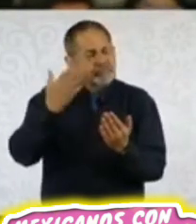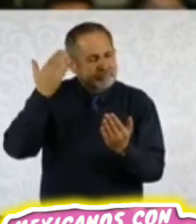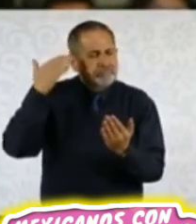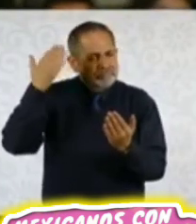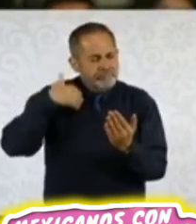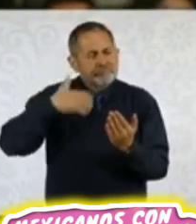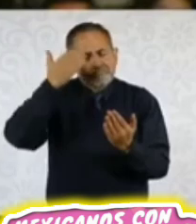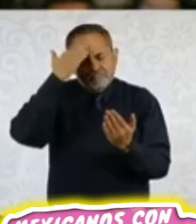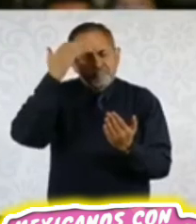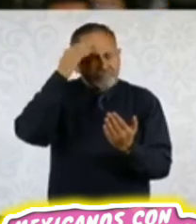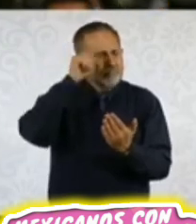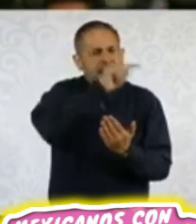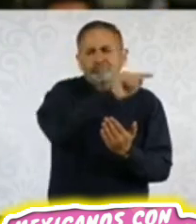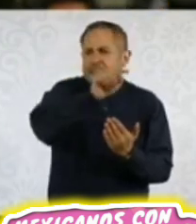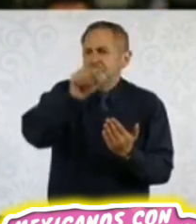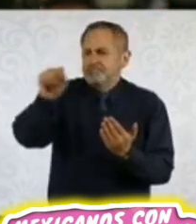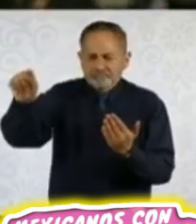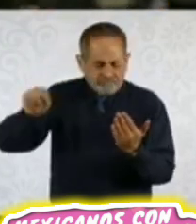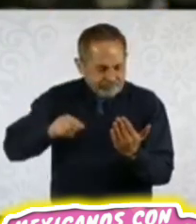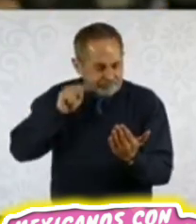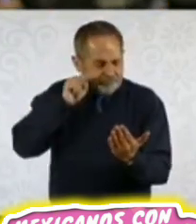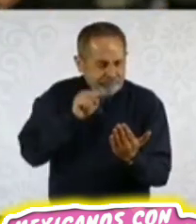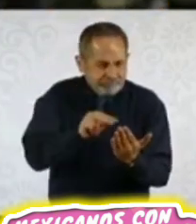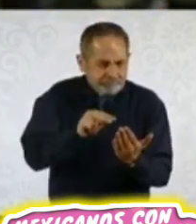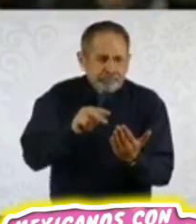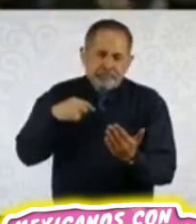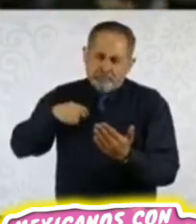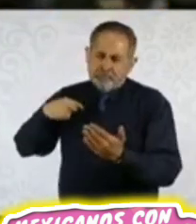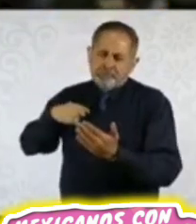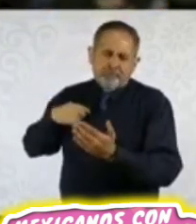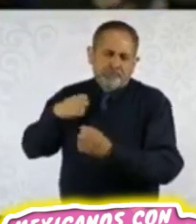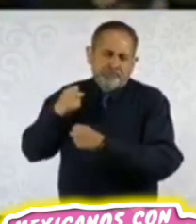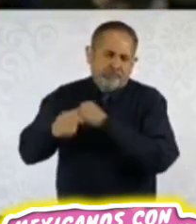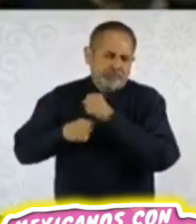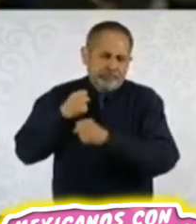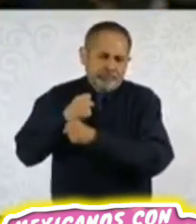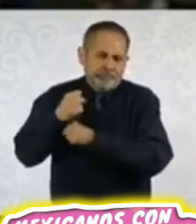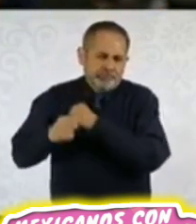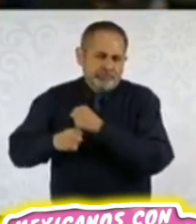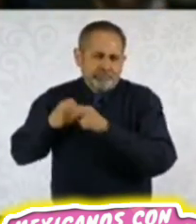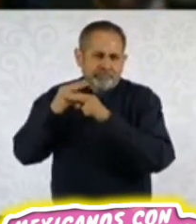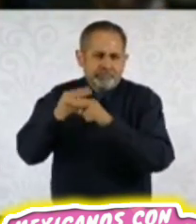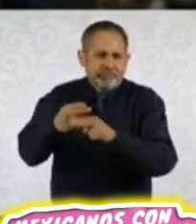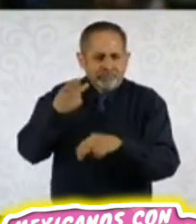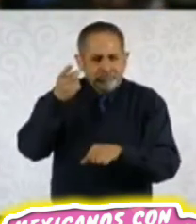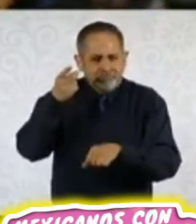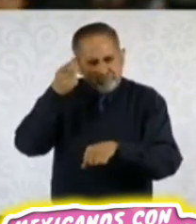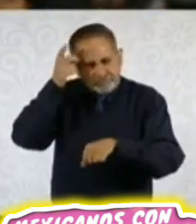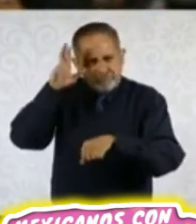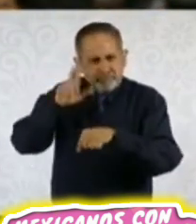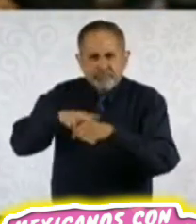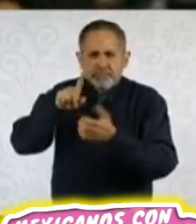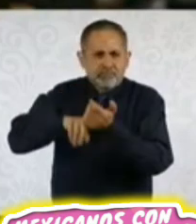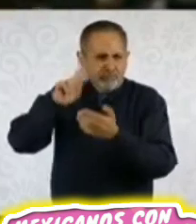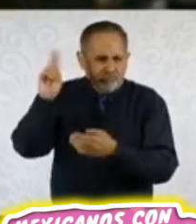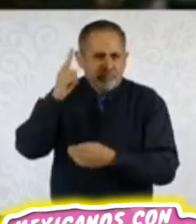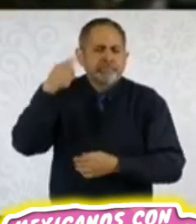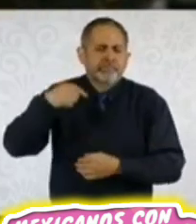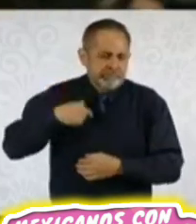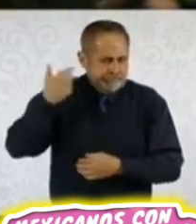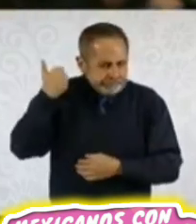he conocido en mi trayectoria como director de carrera en una universidad.